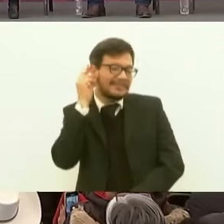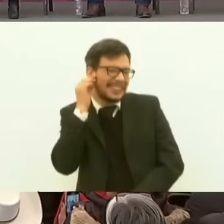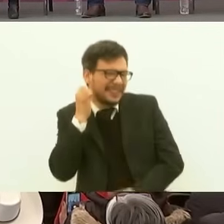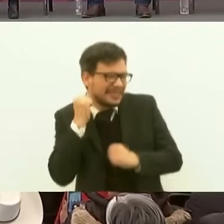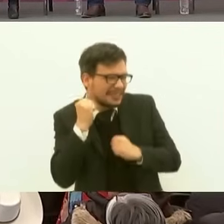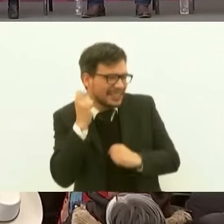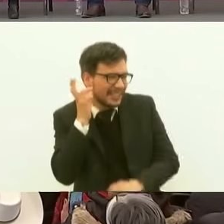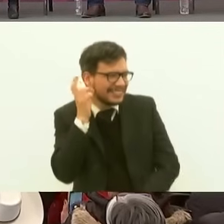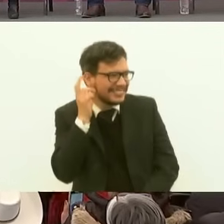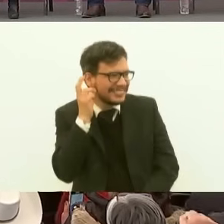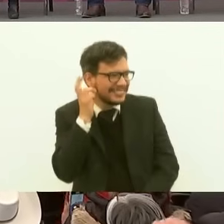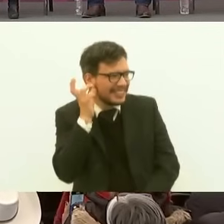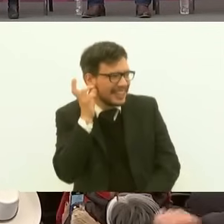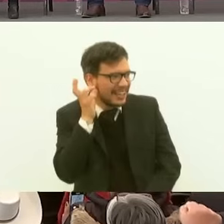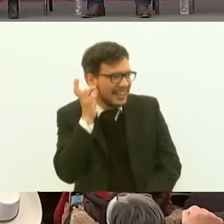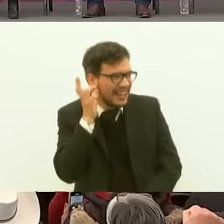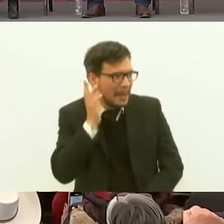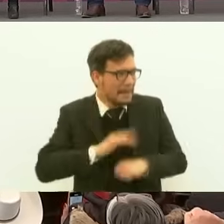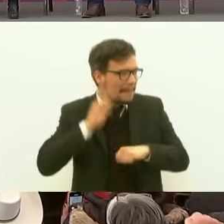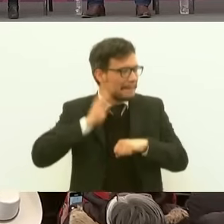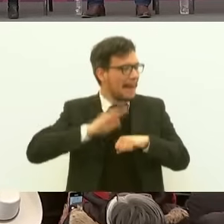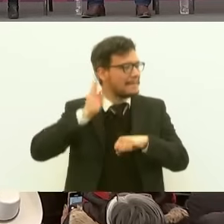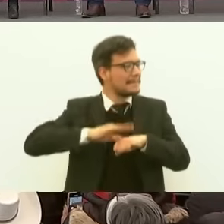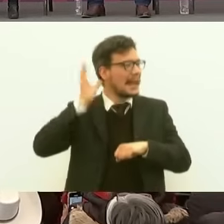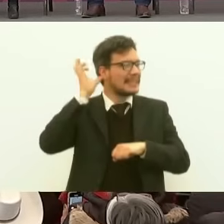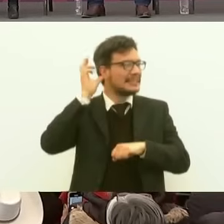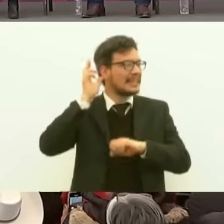¡Muchas veces!